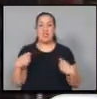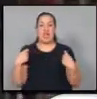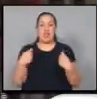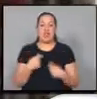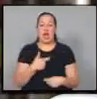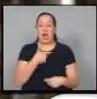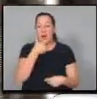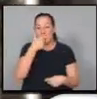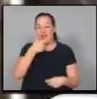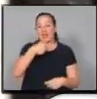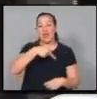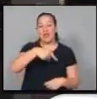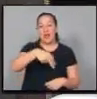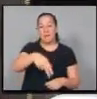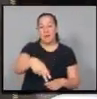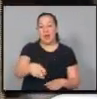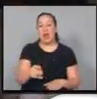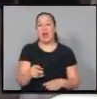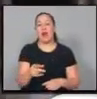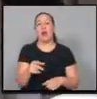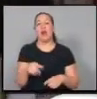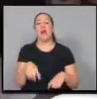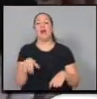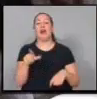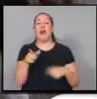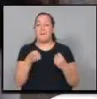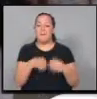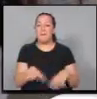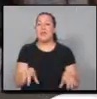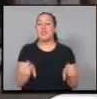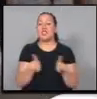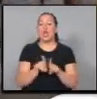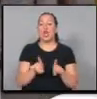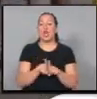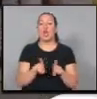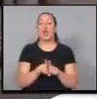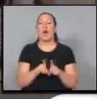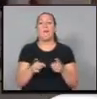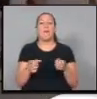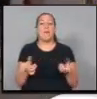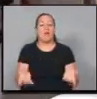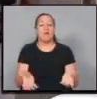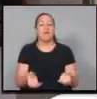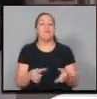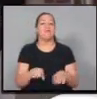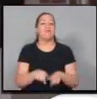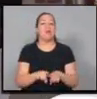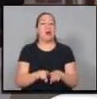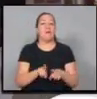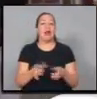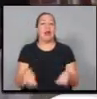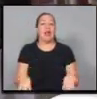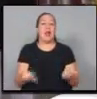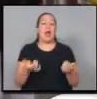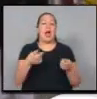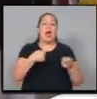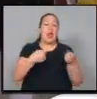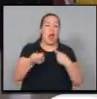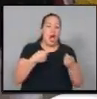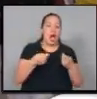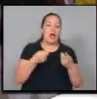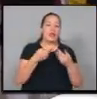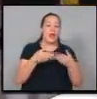que viene a caminar de a poquito. Empieza de alguna manera y entre comillas a amanecer. Amanecer es lo que se refiere a los negocios que